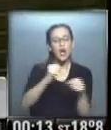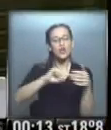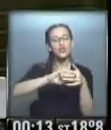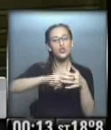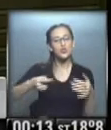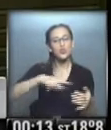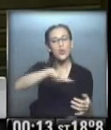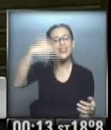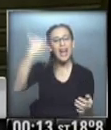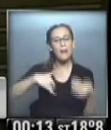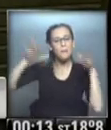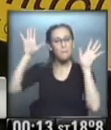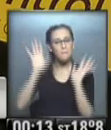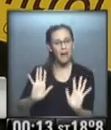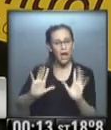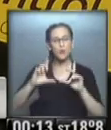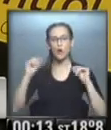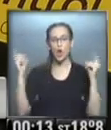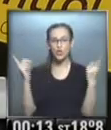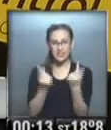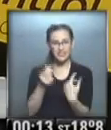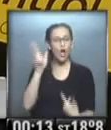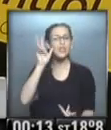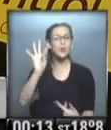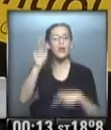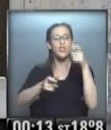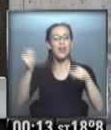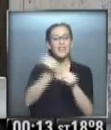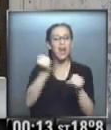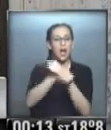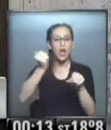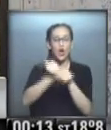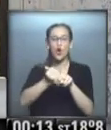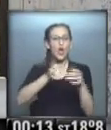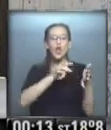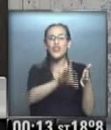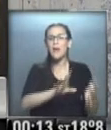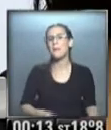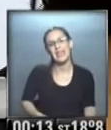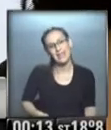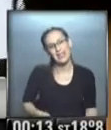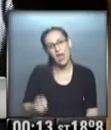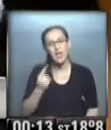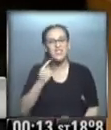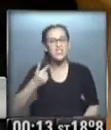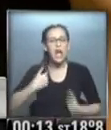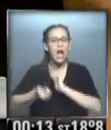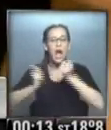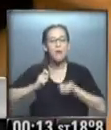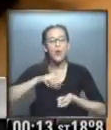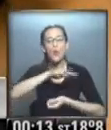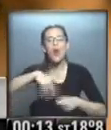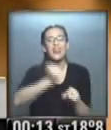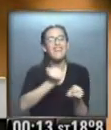paro en protesta por el pase de 84 trabajadores. Es un despido encubierto. Nos están diciendo que nos mandan a un